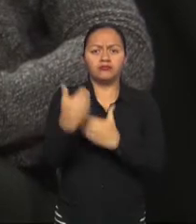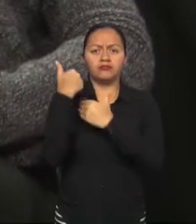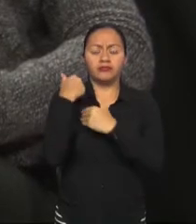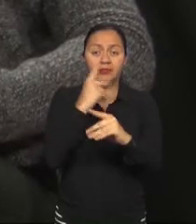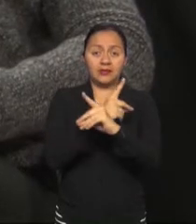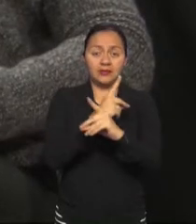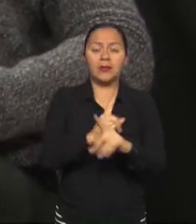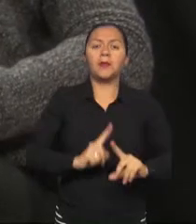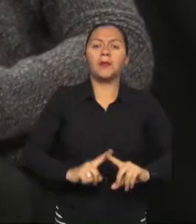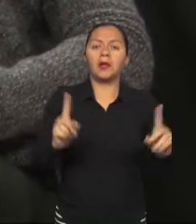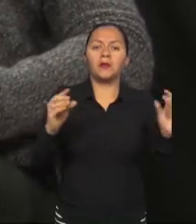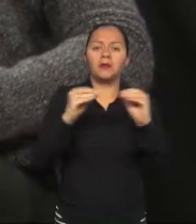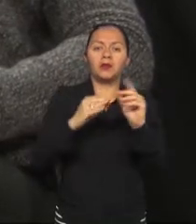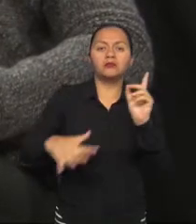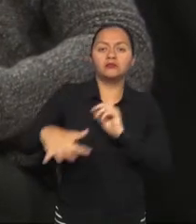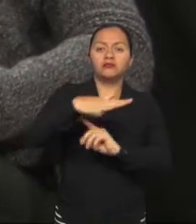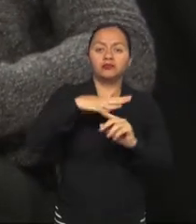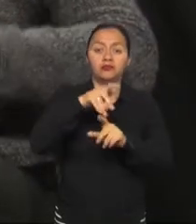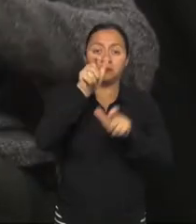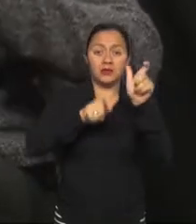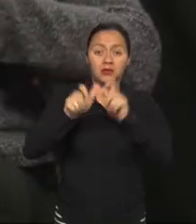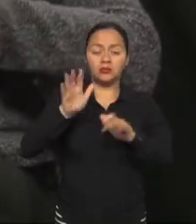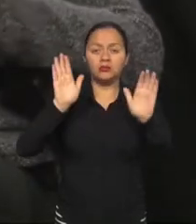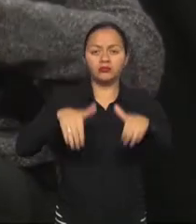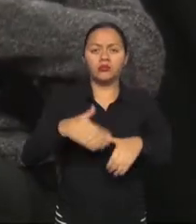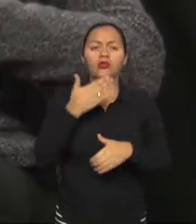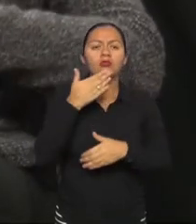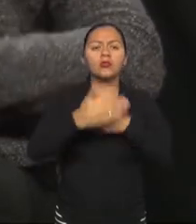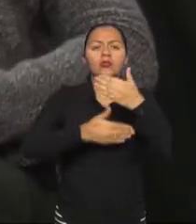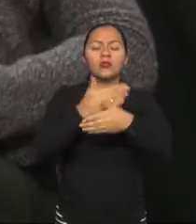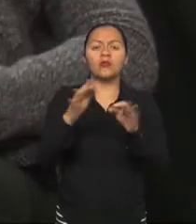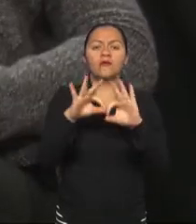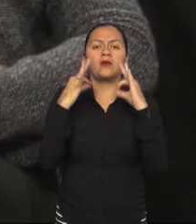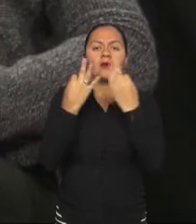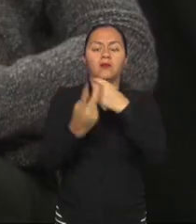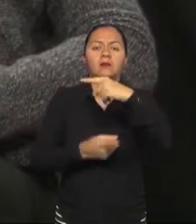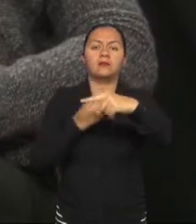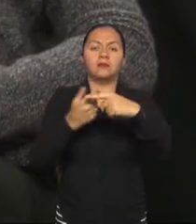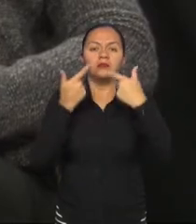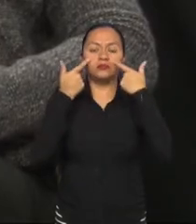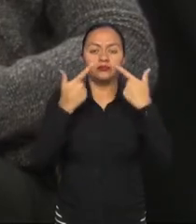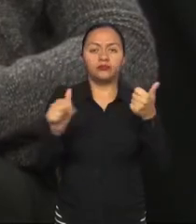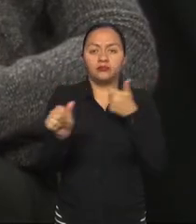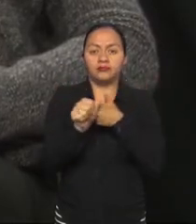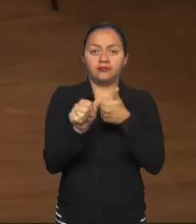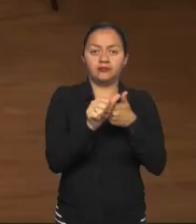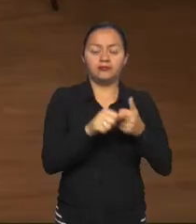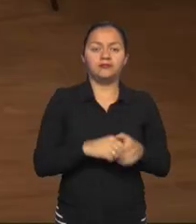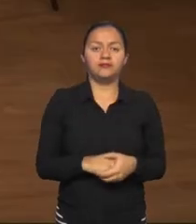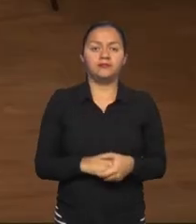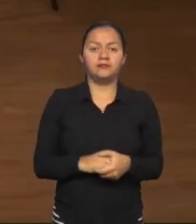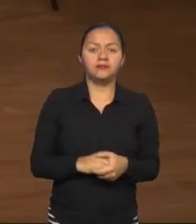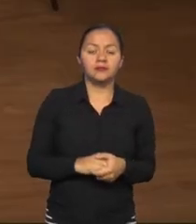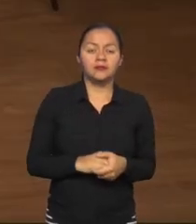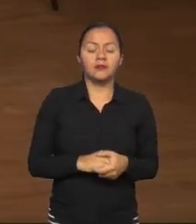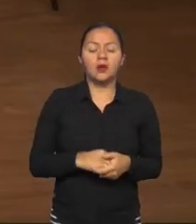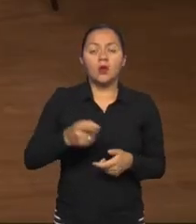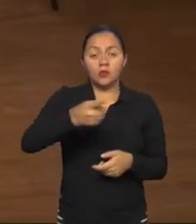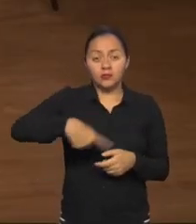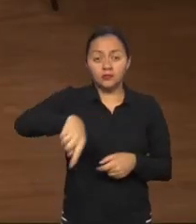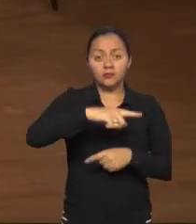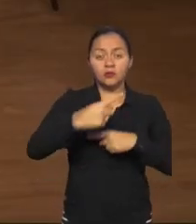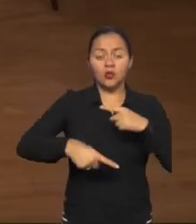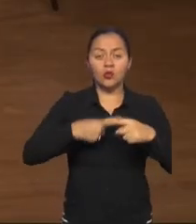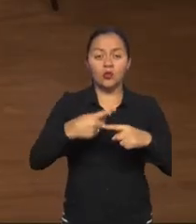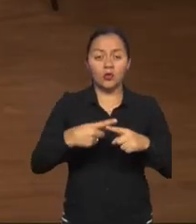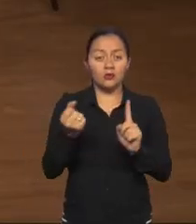pero también con el entorno de personas que son su familia o sus cuidadores más cercanos. Es importante, Elizabeth, cuando tú hablas de violencia,